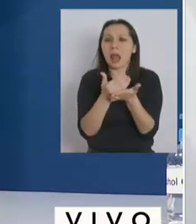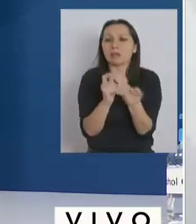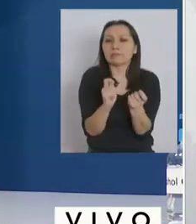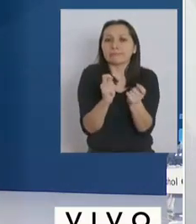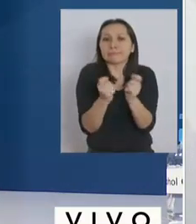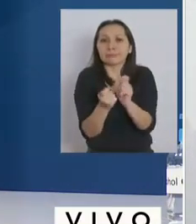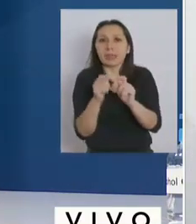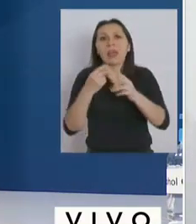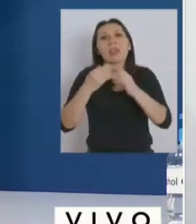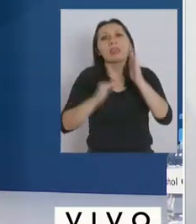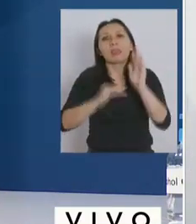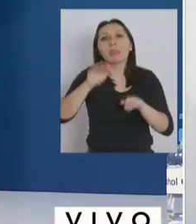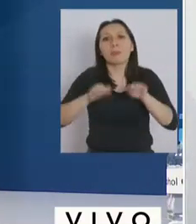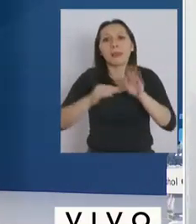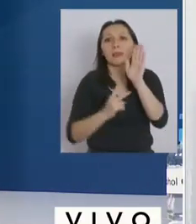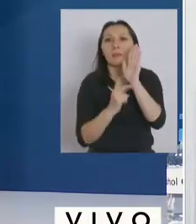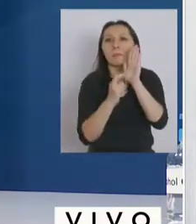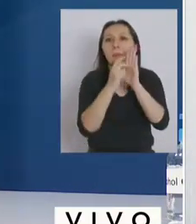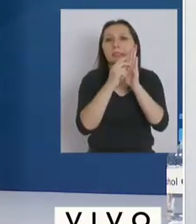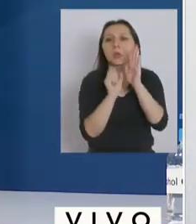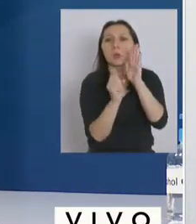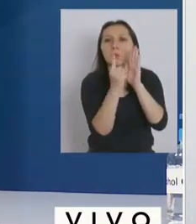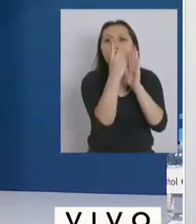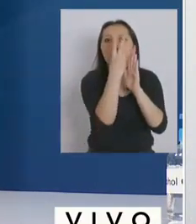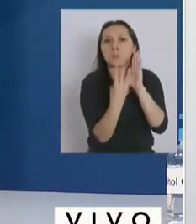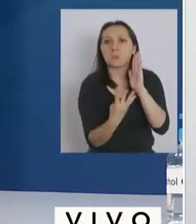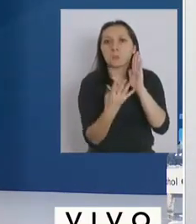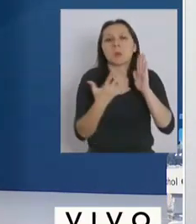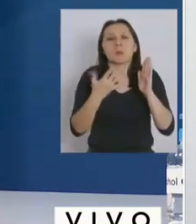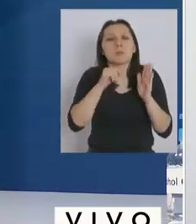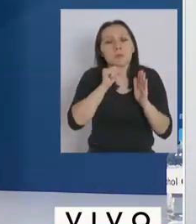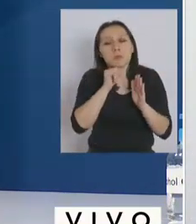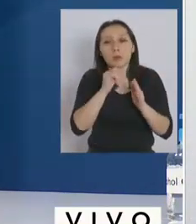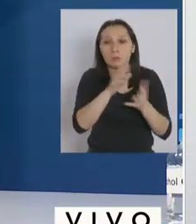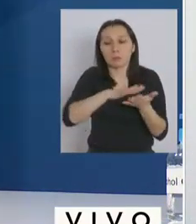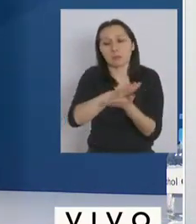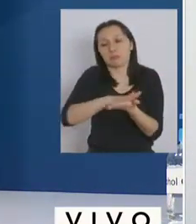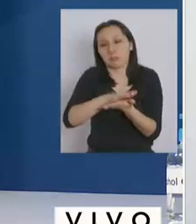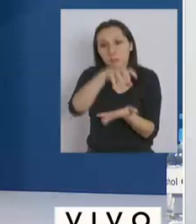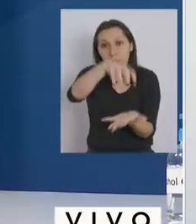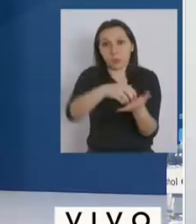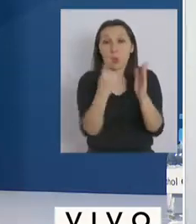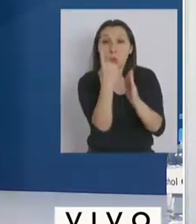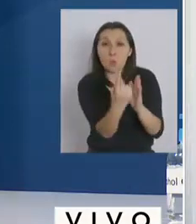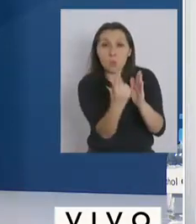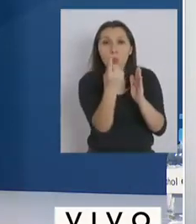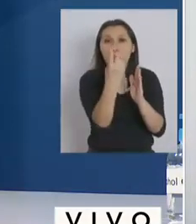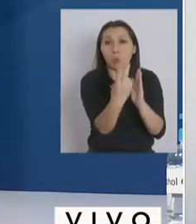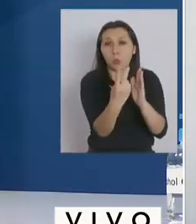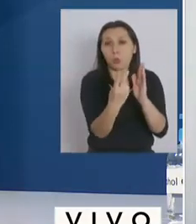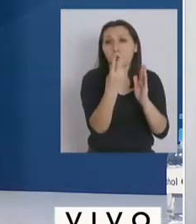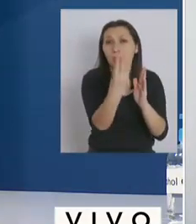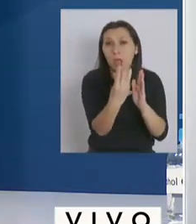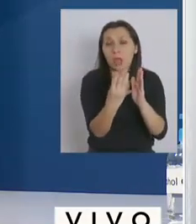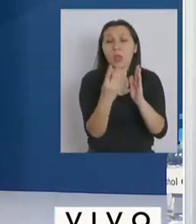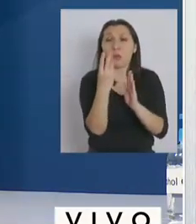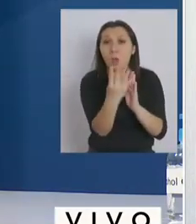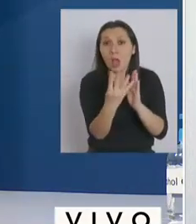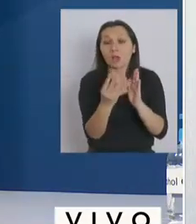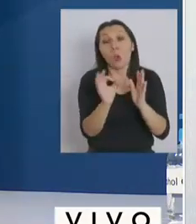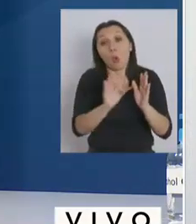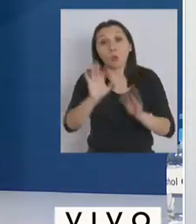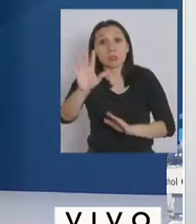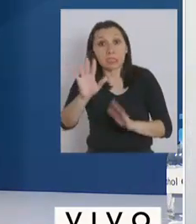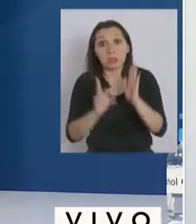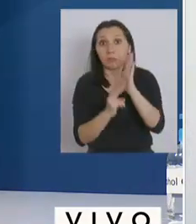adapta a las distintas fases en las que se encuentran las comunas. Por lo tanto, si una comuna está en fase 1, en fase 2, fase 3, 4, incluso